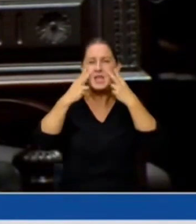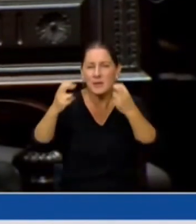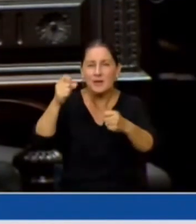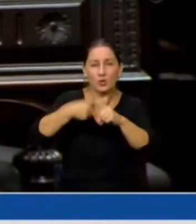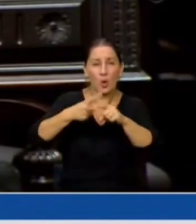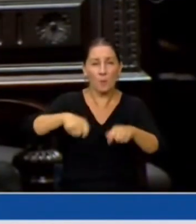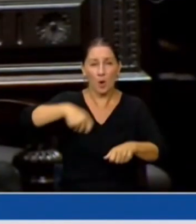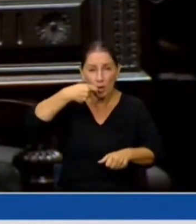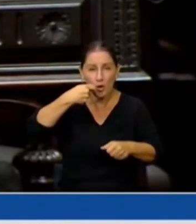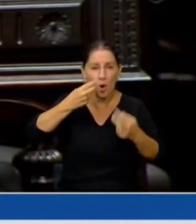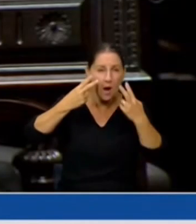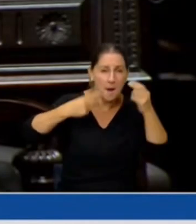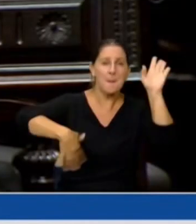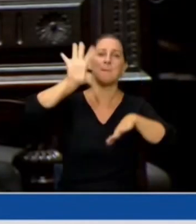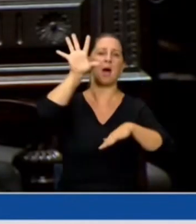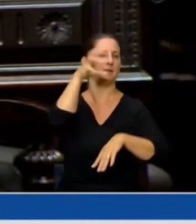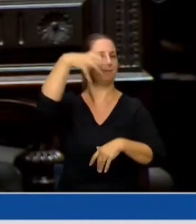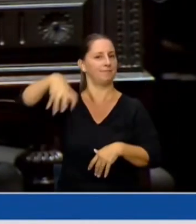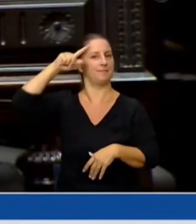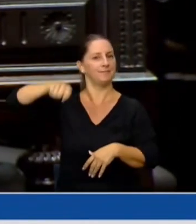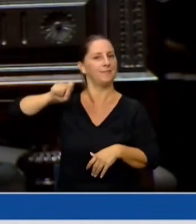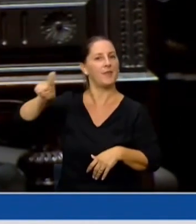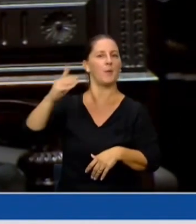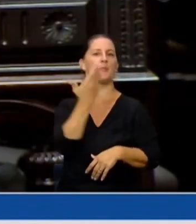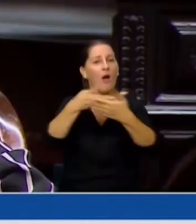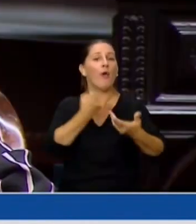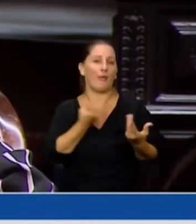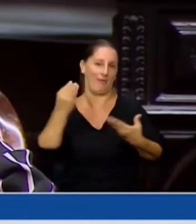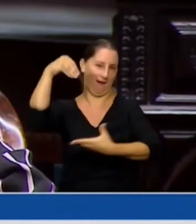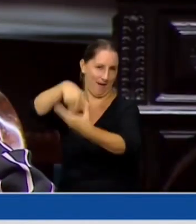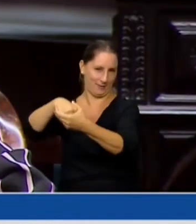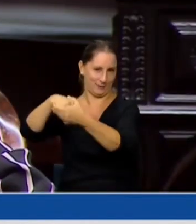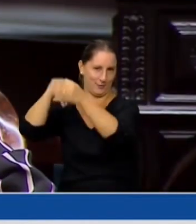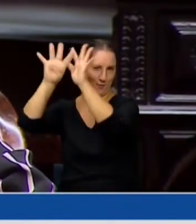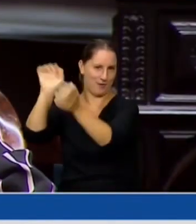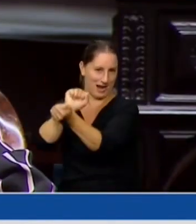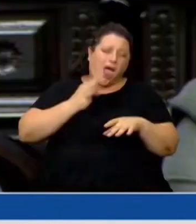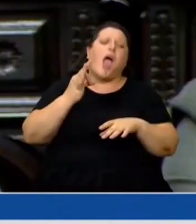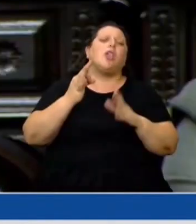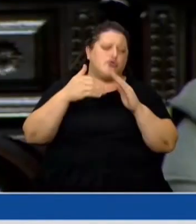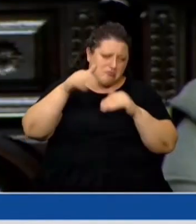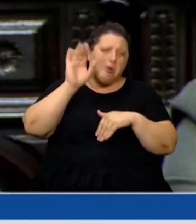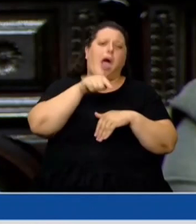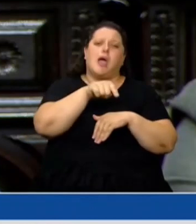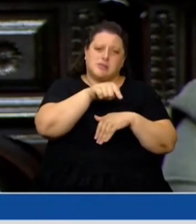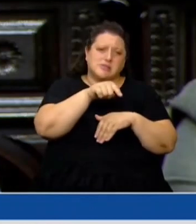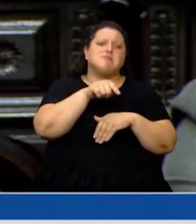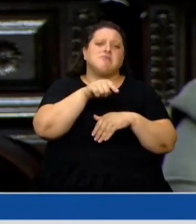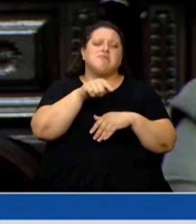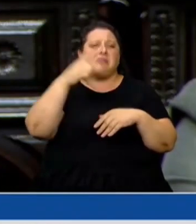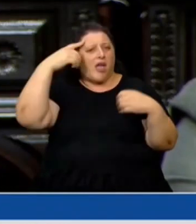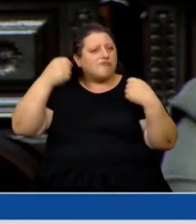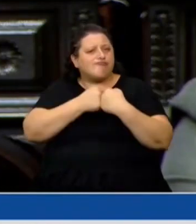el trabajo que todos los legisladores de mi provincia de todos los sectores políticos hicieron para